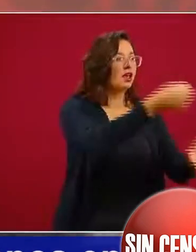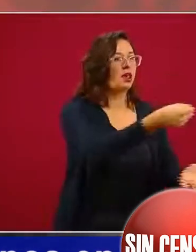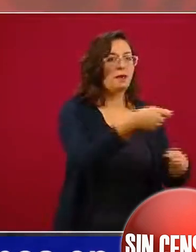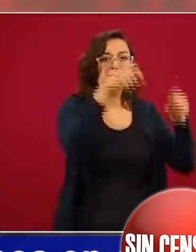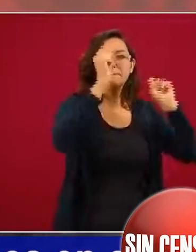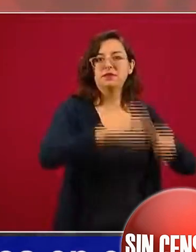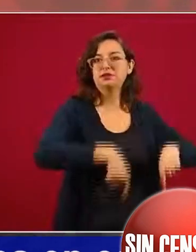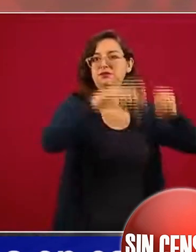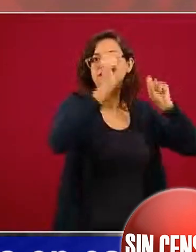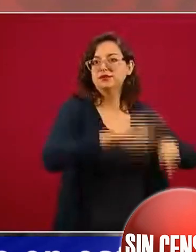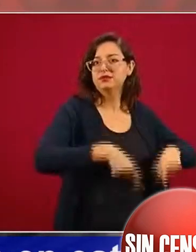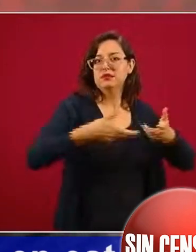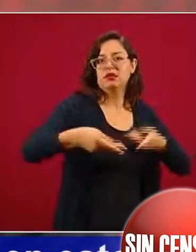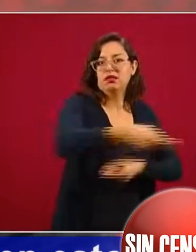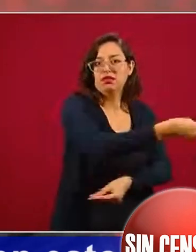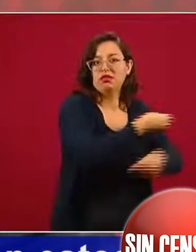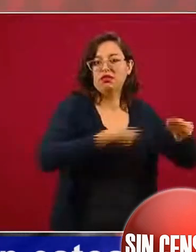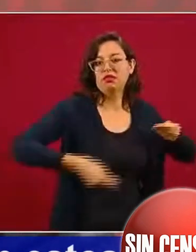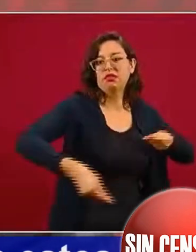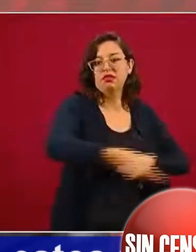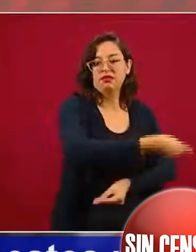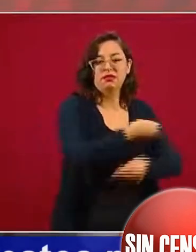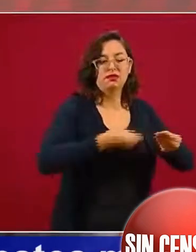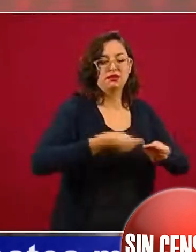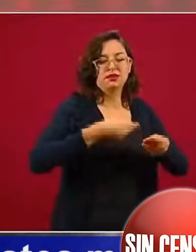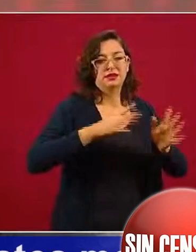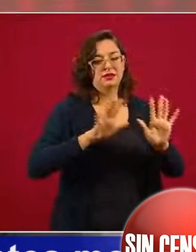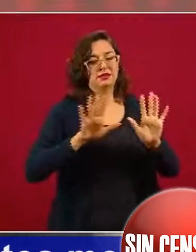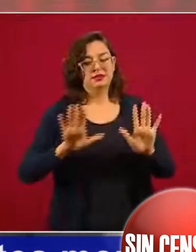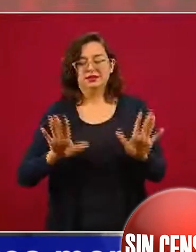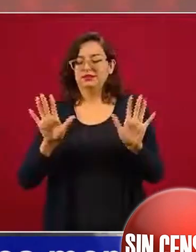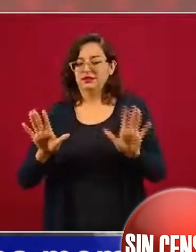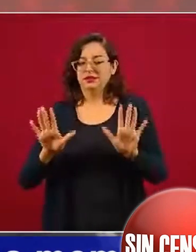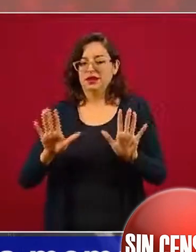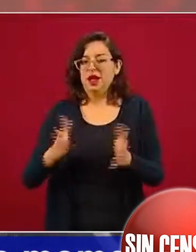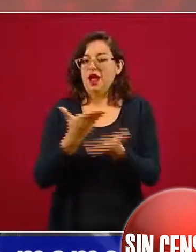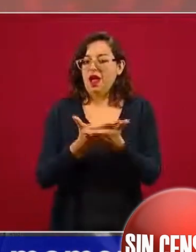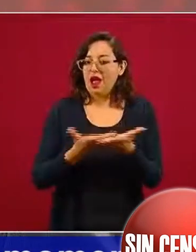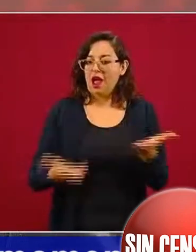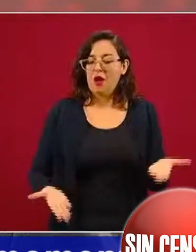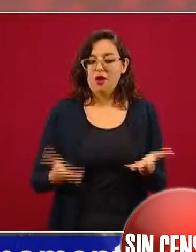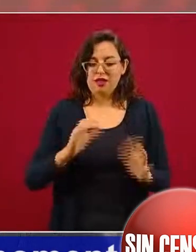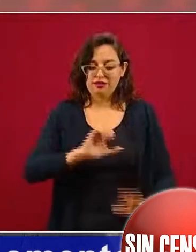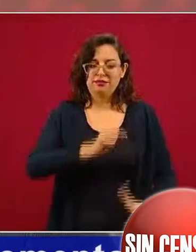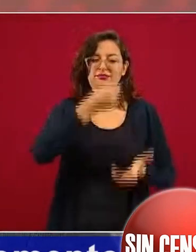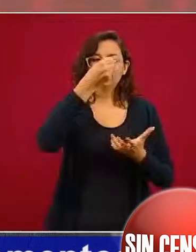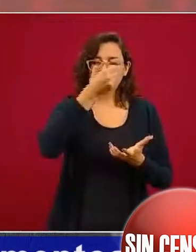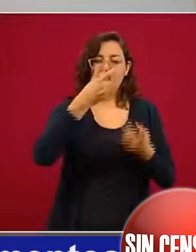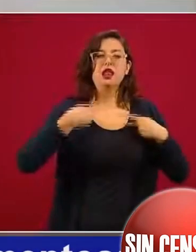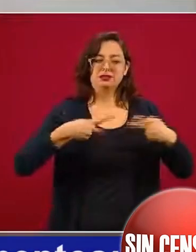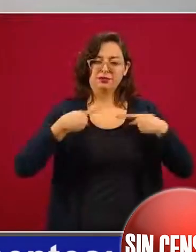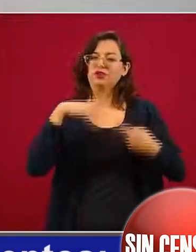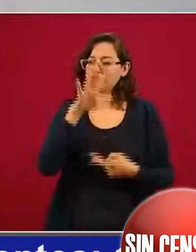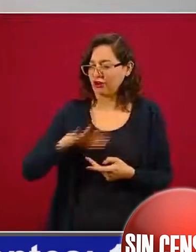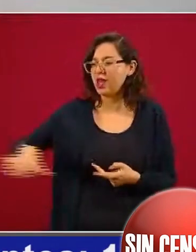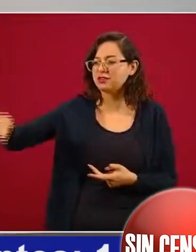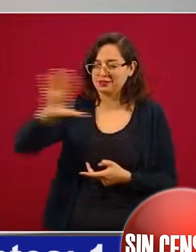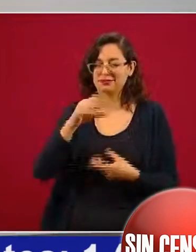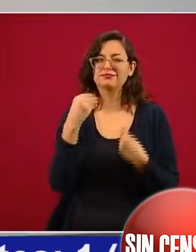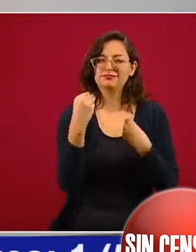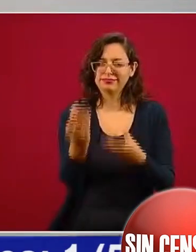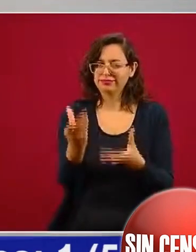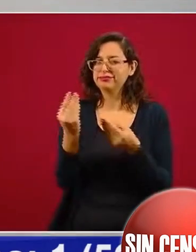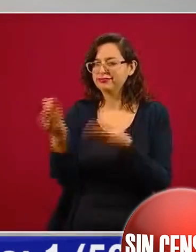Entonces, lo que estamos buscando ahora es que el presupuesto le llegue a la gente. Les decía yo,